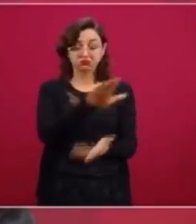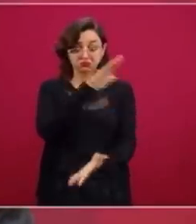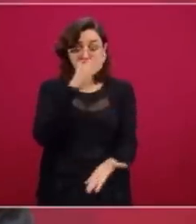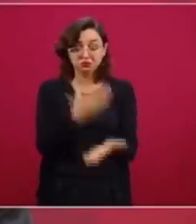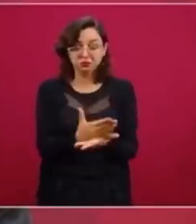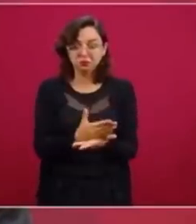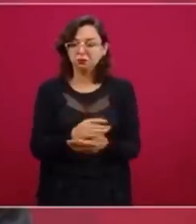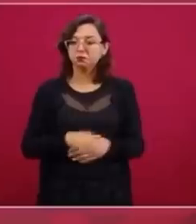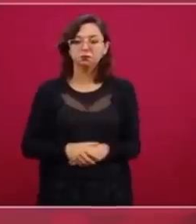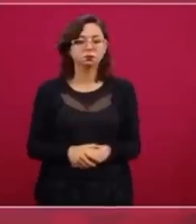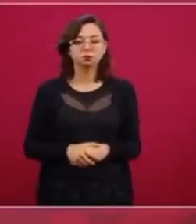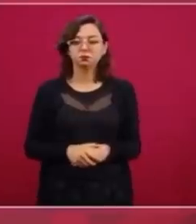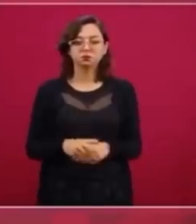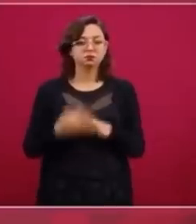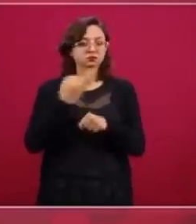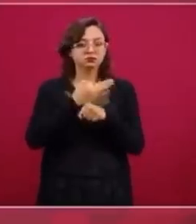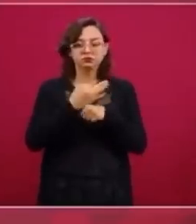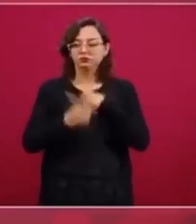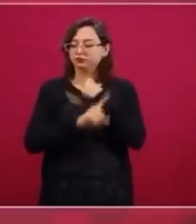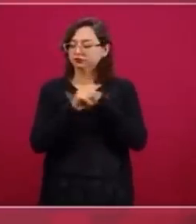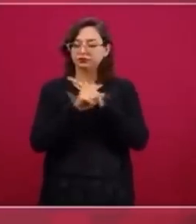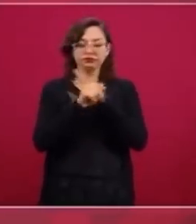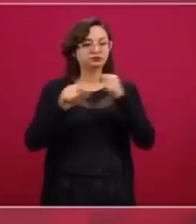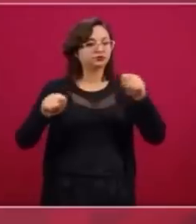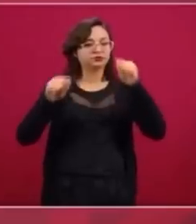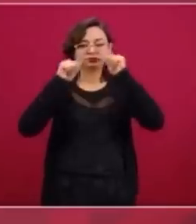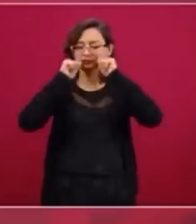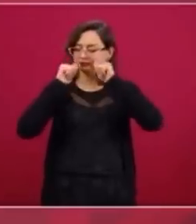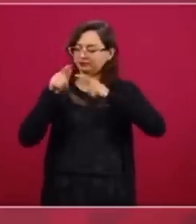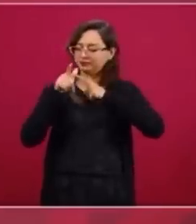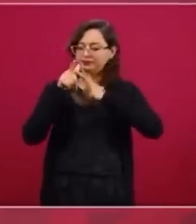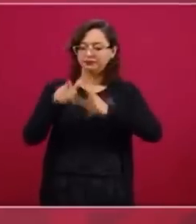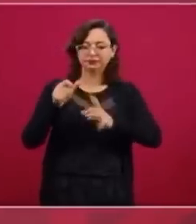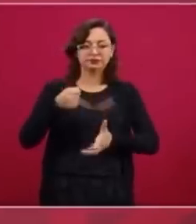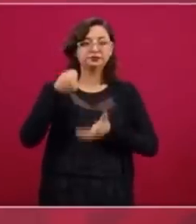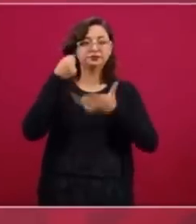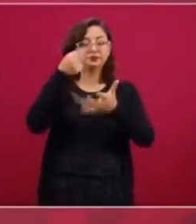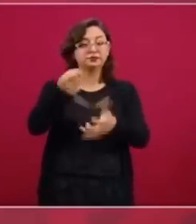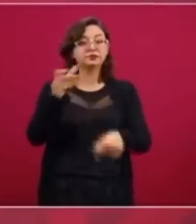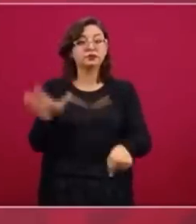a pesar de la crisis, porque necesitamos